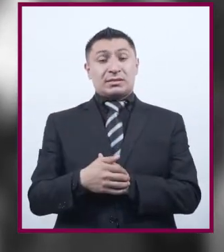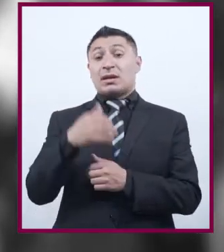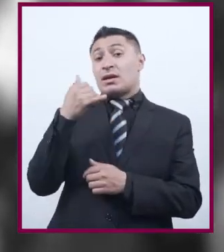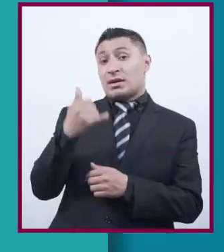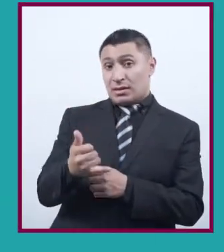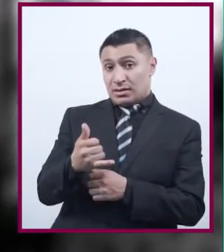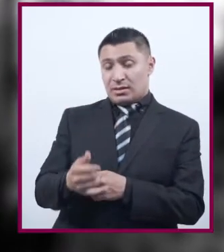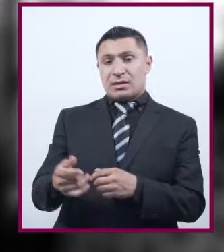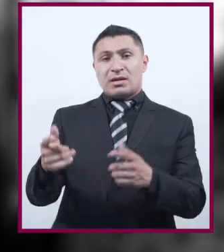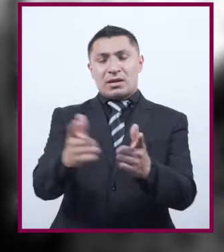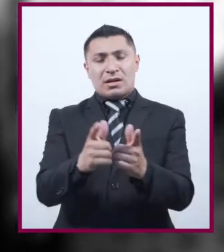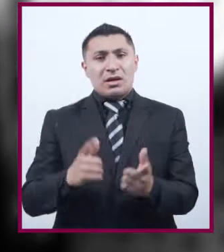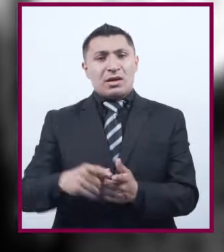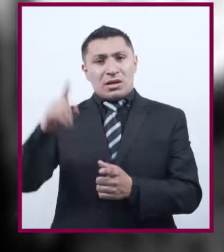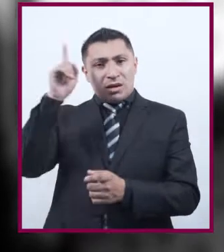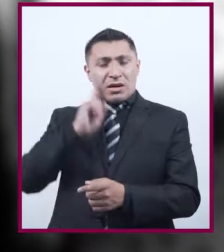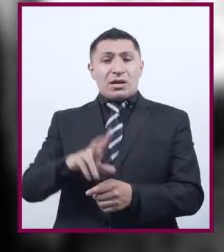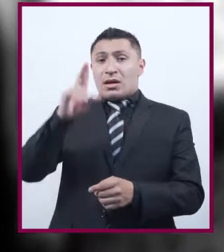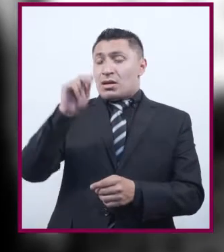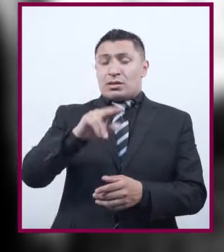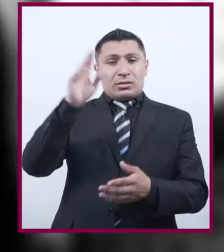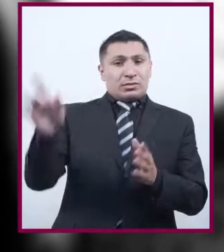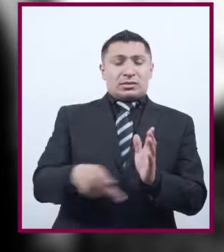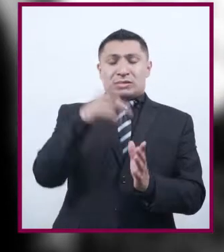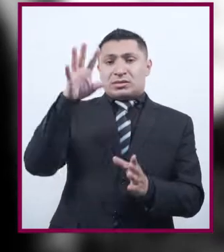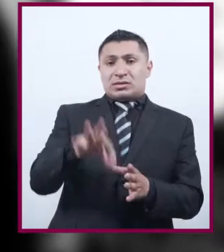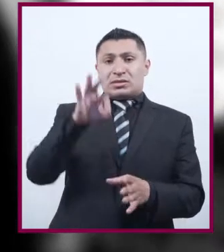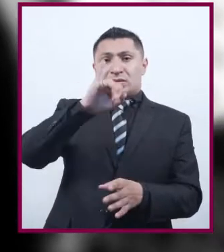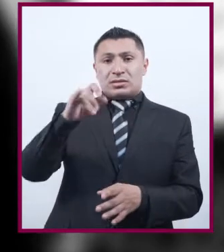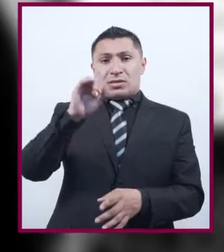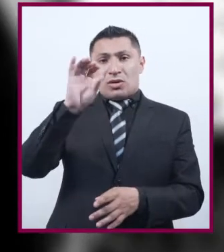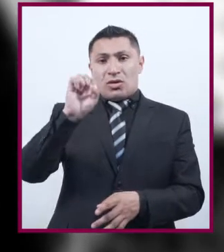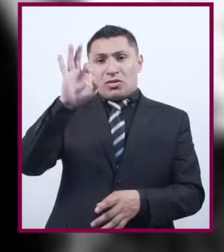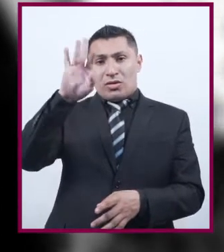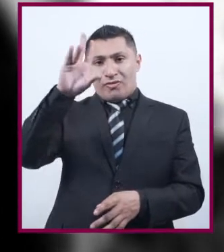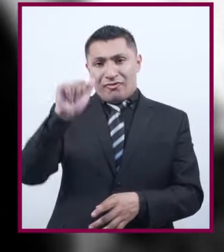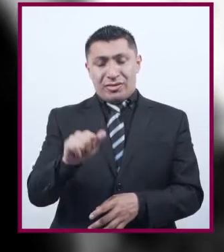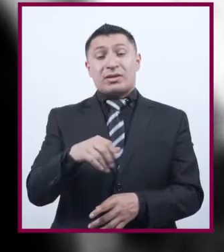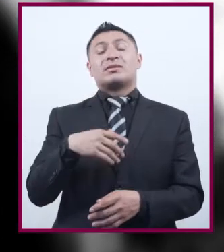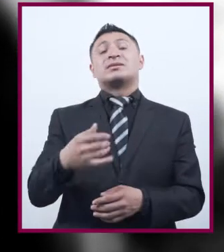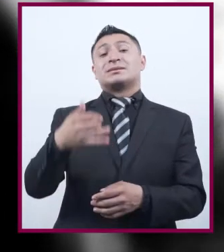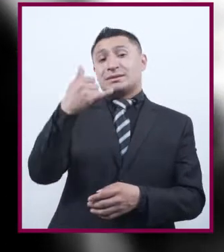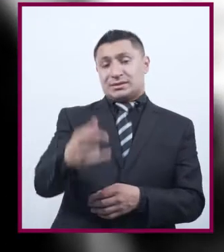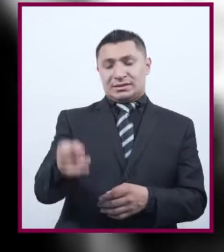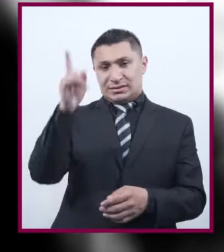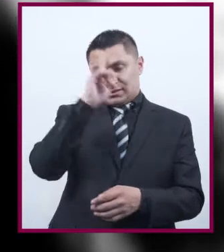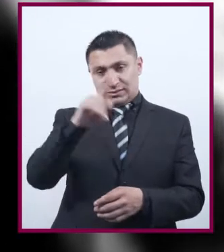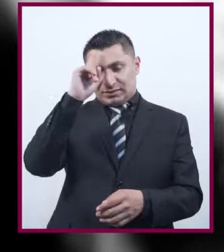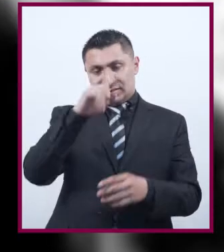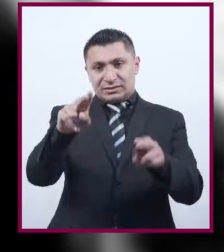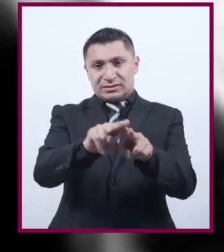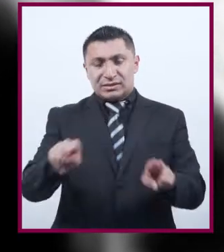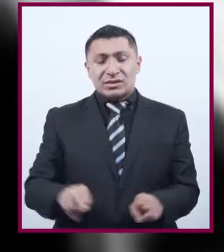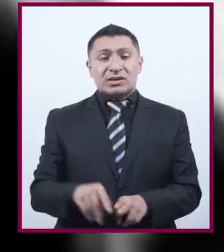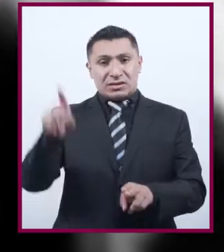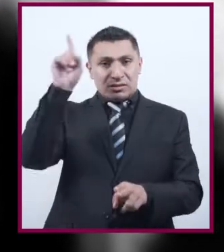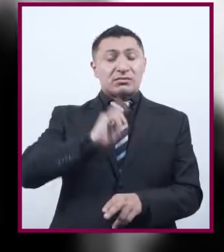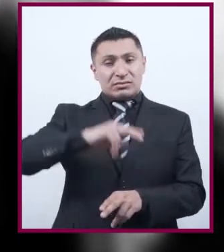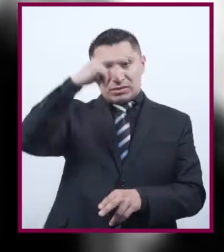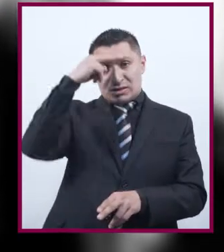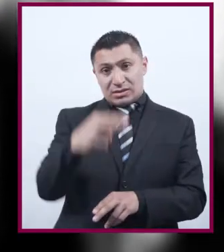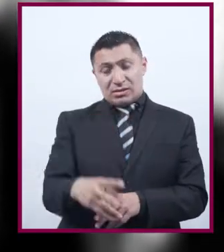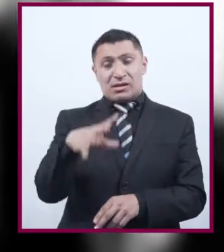1906. Y la Liga Feminista Antirreeleccionista Josefa Ortiz de Domínguez y el Consejo Nacional de